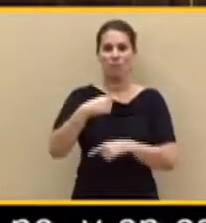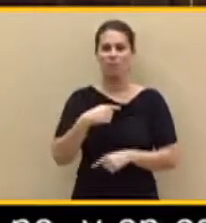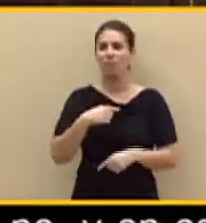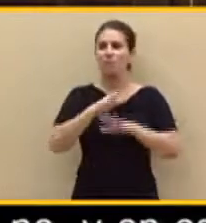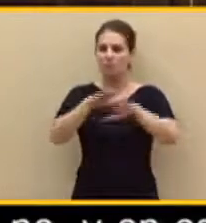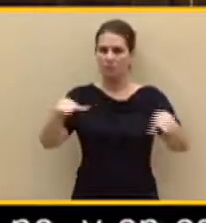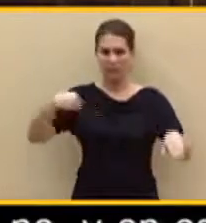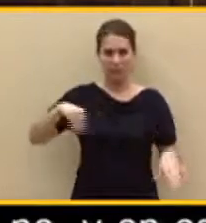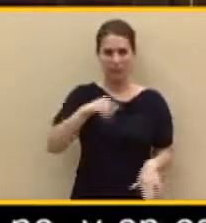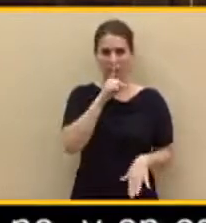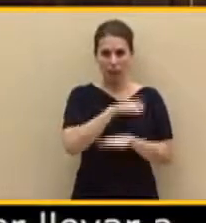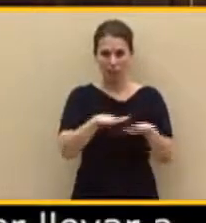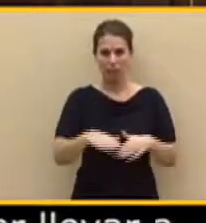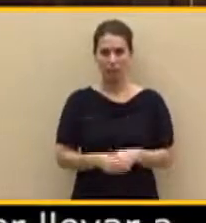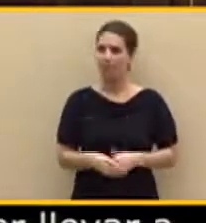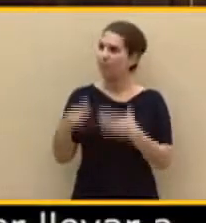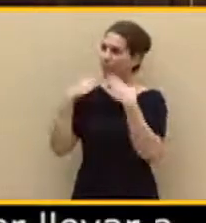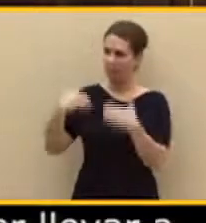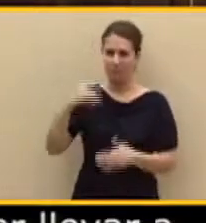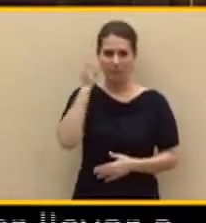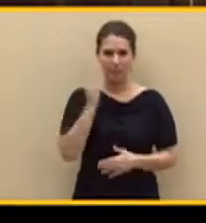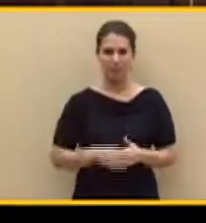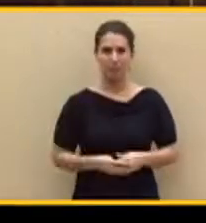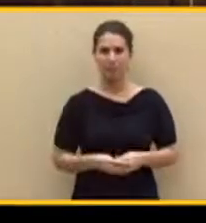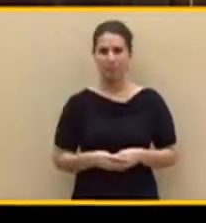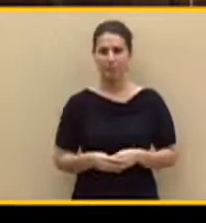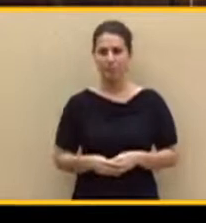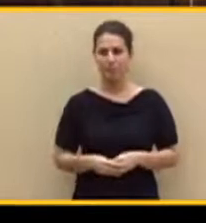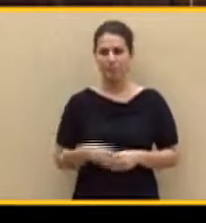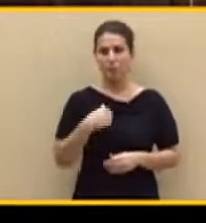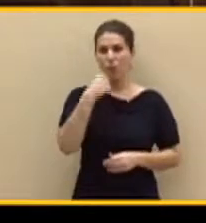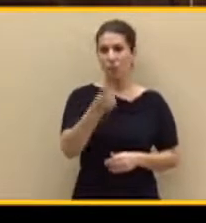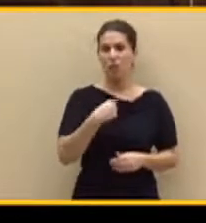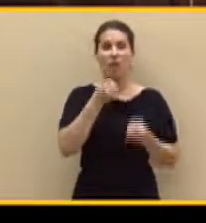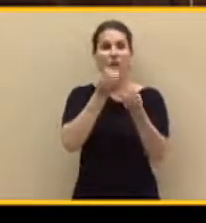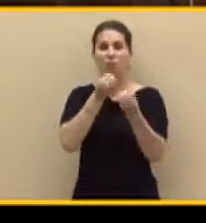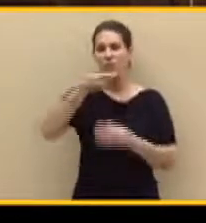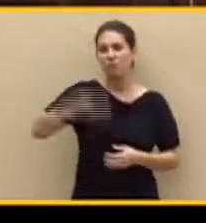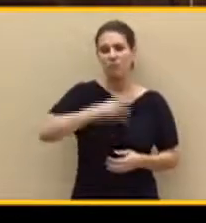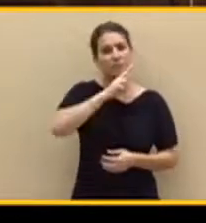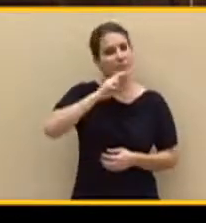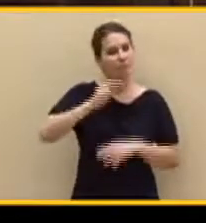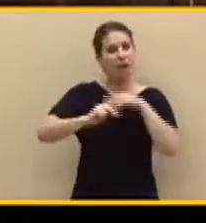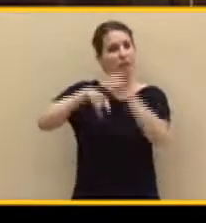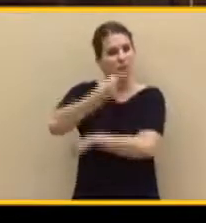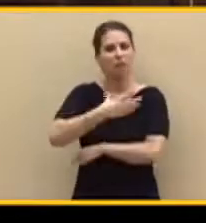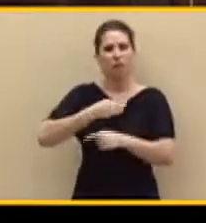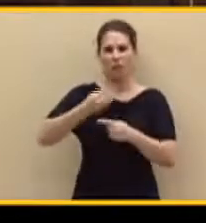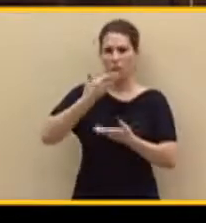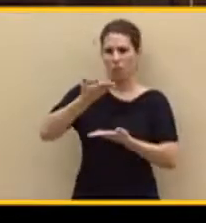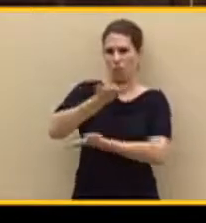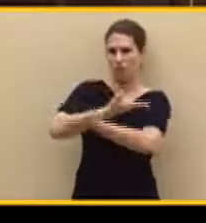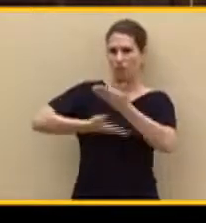favor. Gracias, presidenta. Decía que la información es oro, señorías, para poder llevar a cabo ese intercambio entre mordidas por